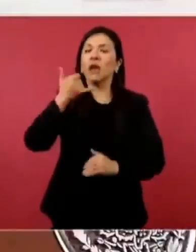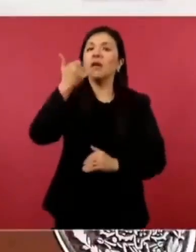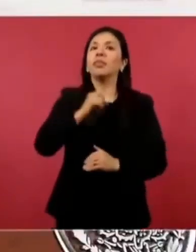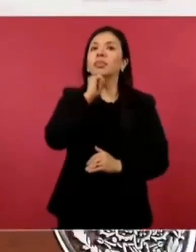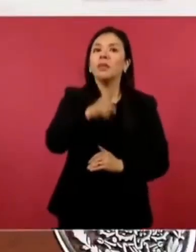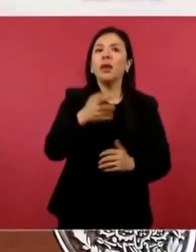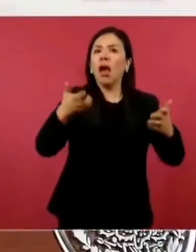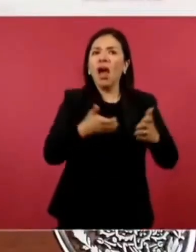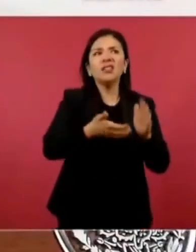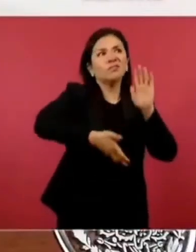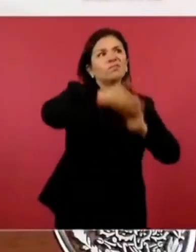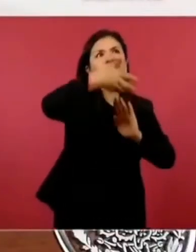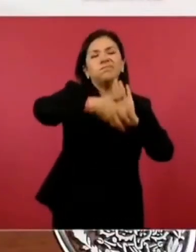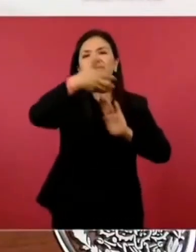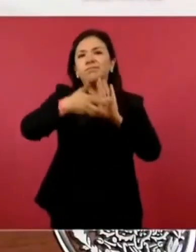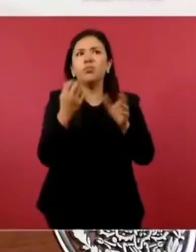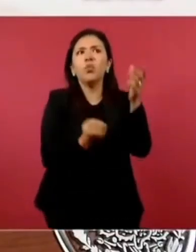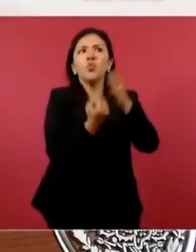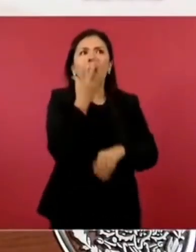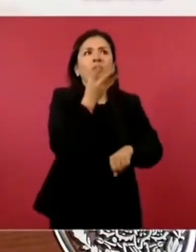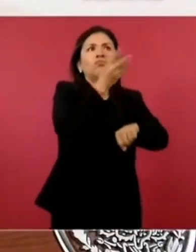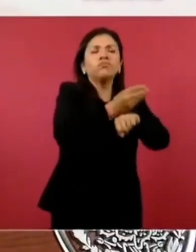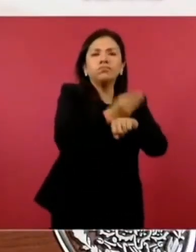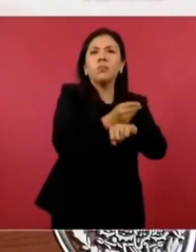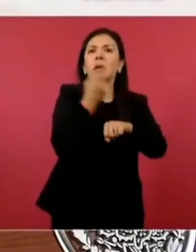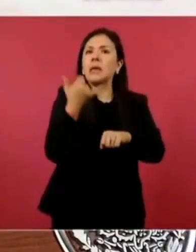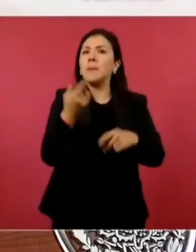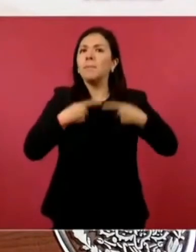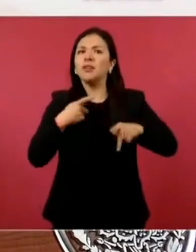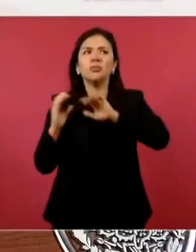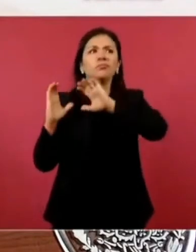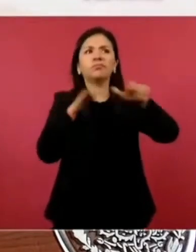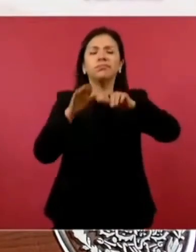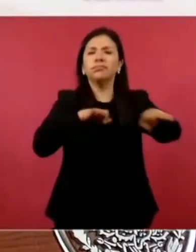construcción de obras y la creación de empleos.